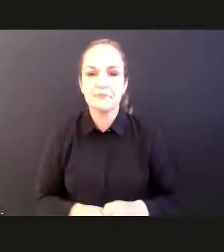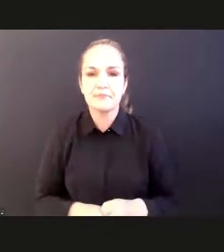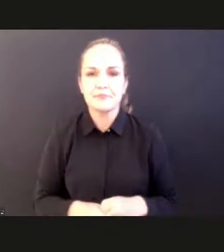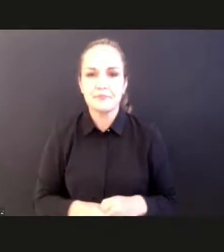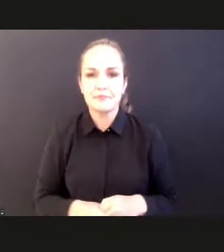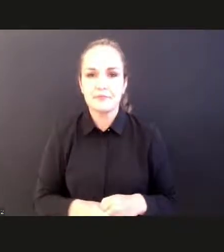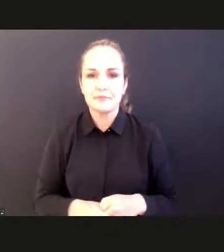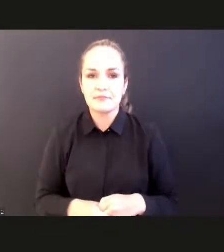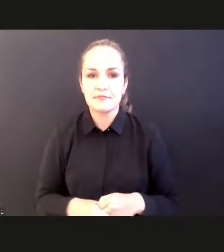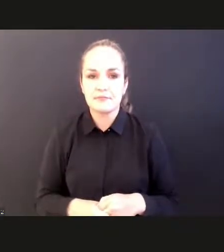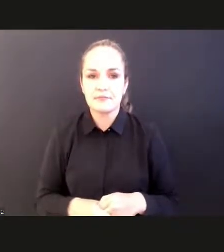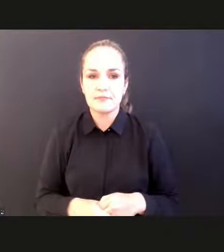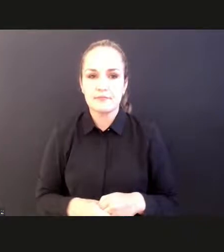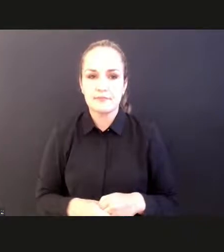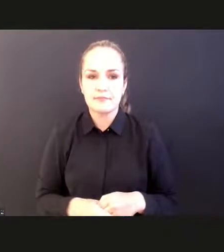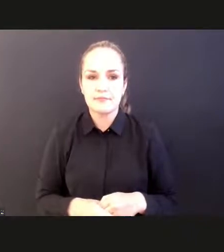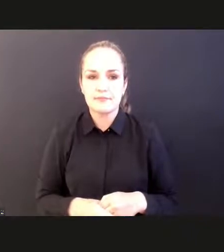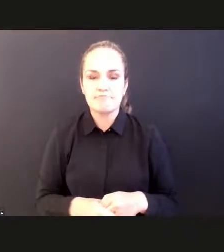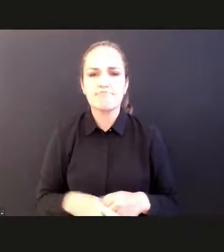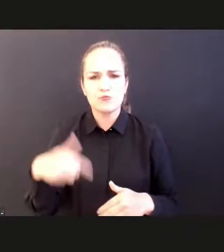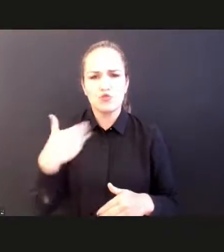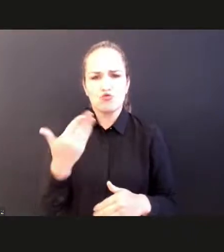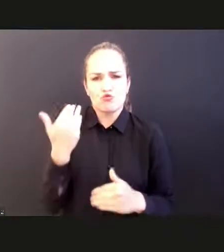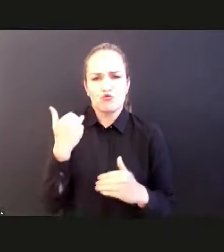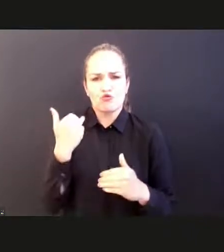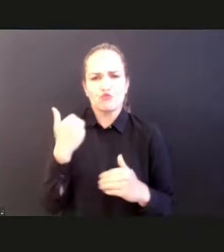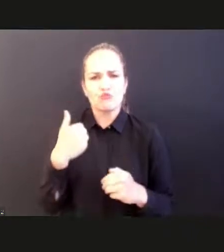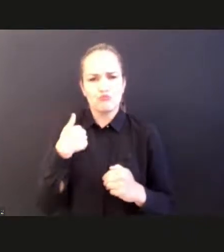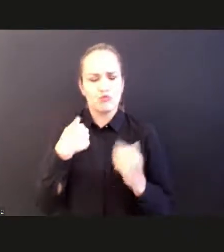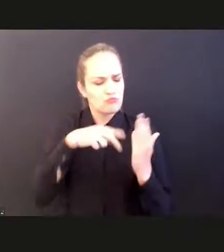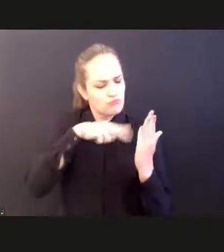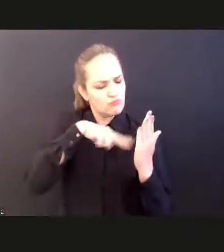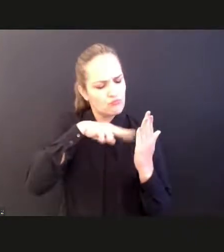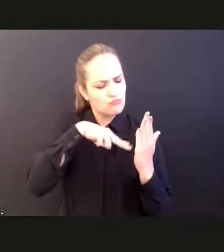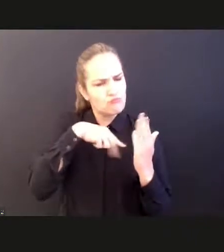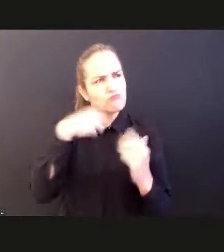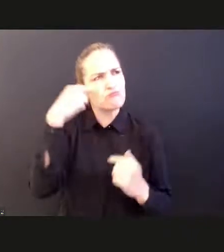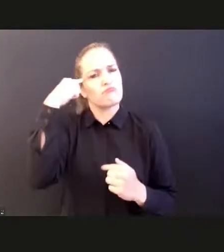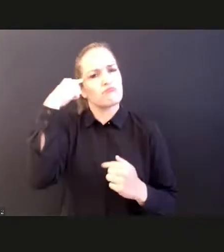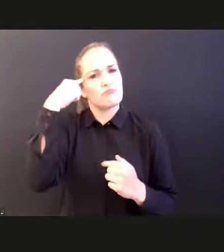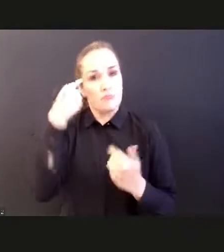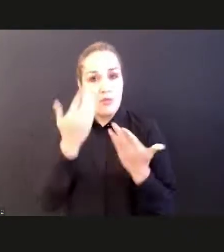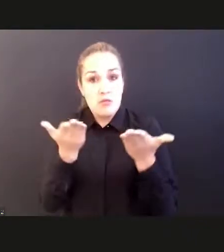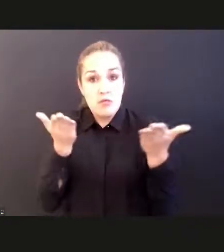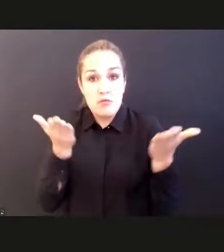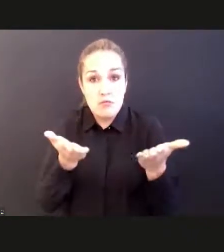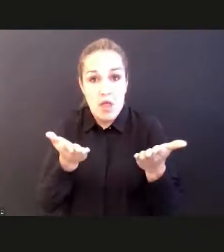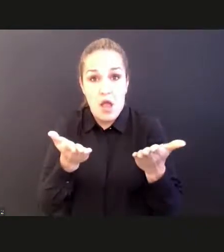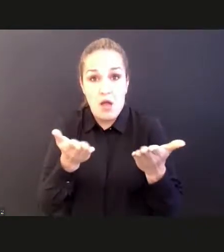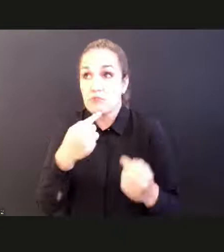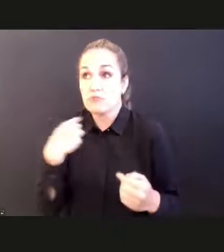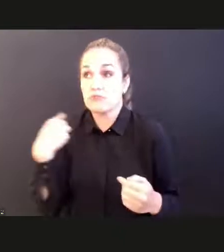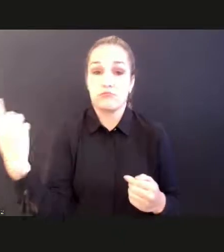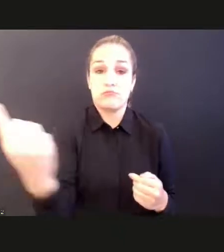Acabo de leer que según el conocimiento actual de la